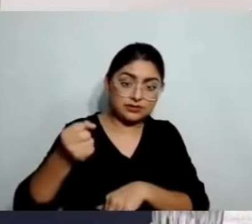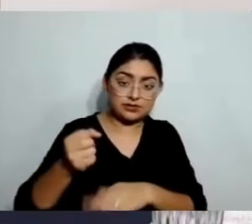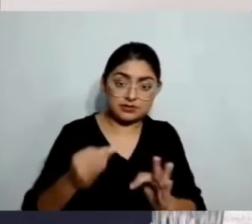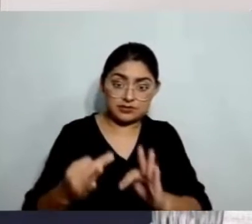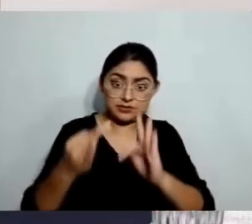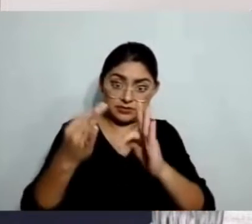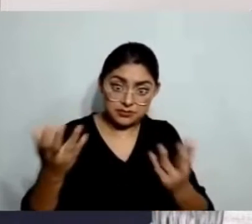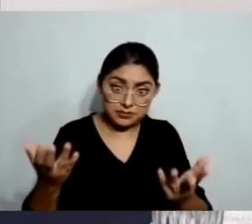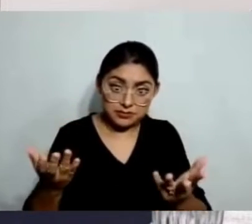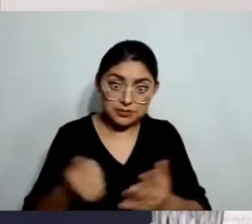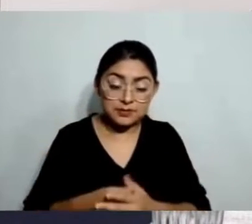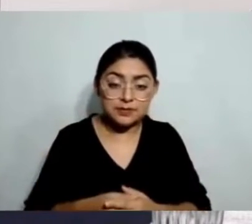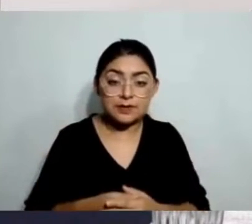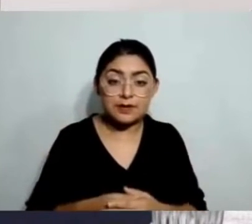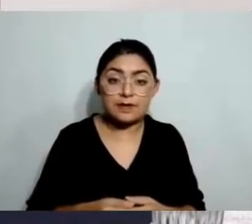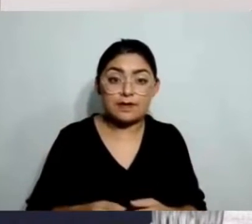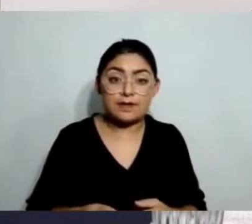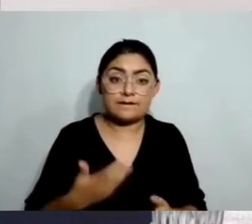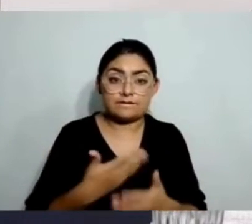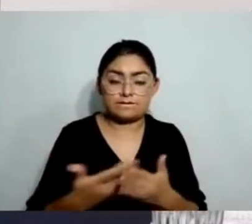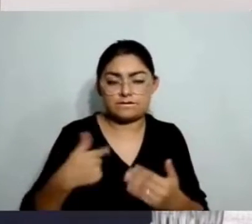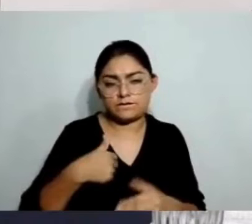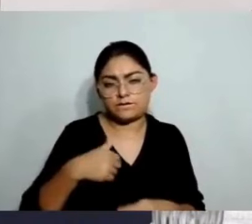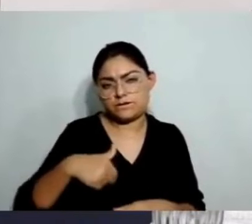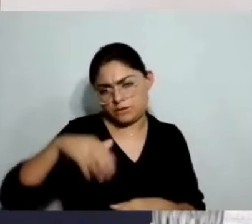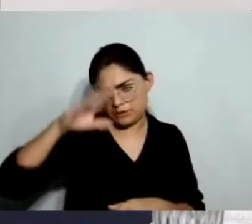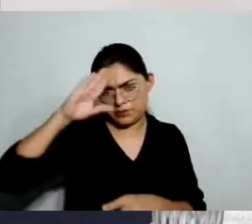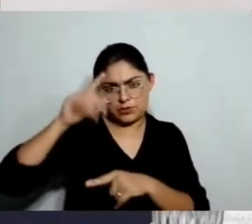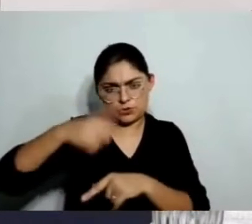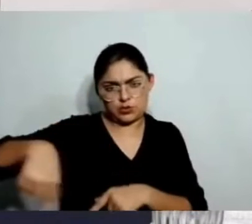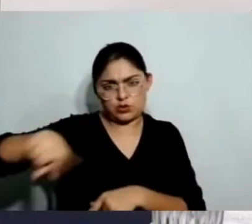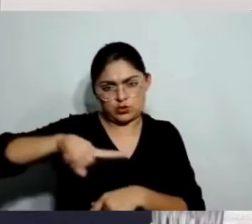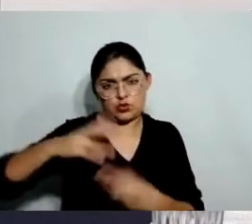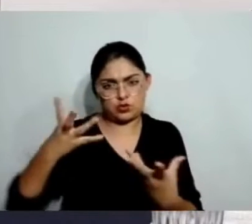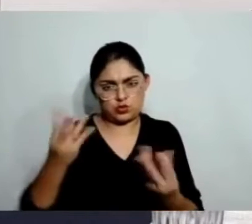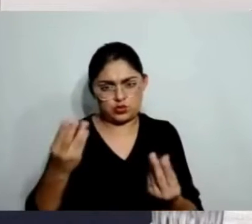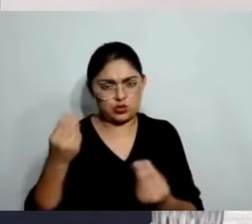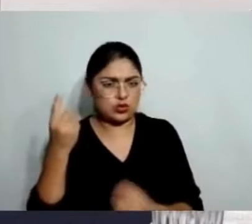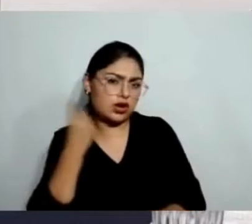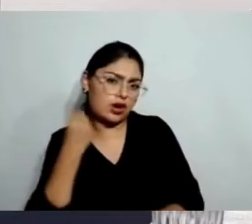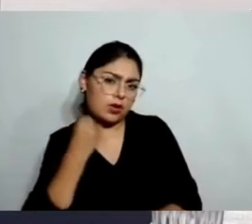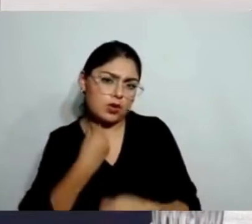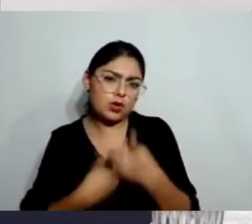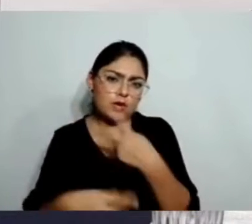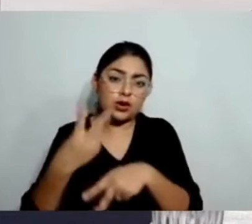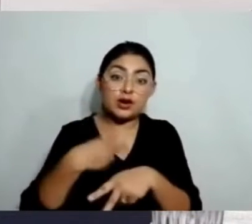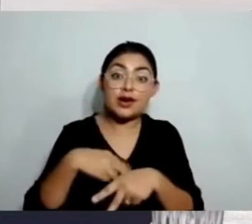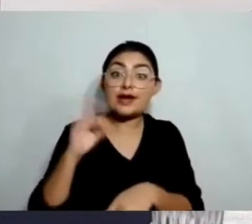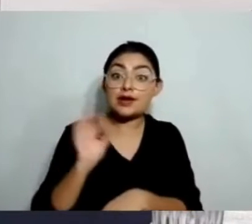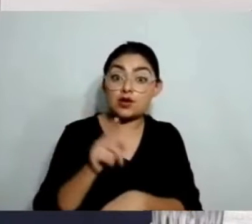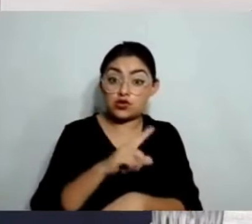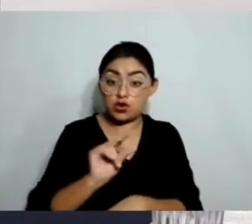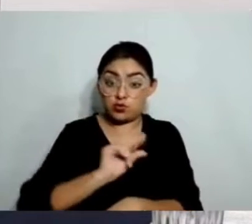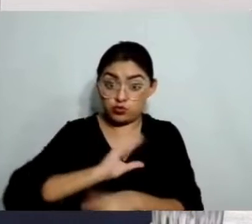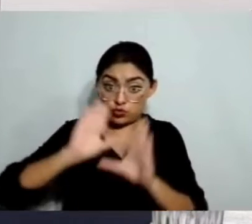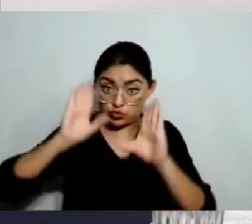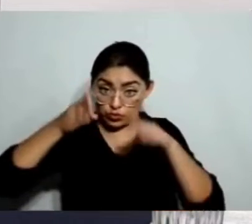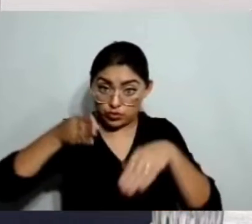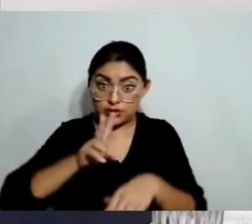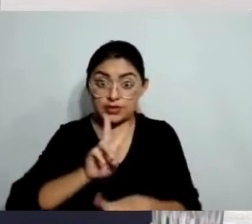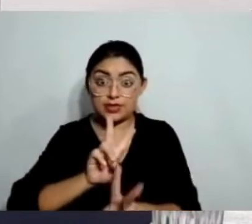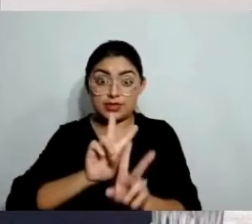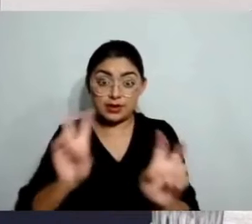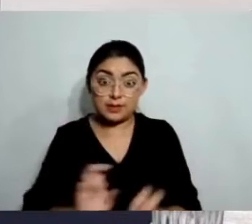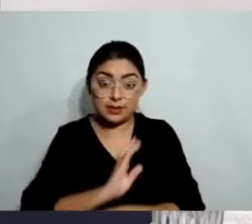aquí Me imagino hay muchos Defensores defensoras aunque nos dediquemos a la materia penal no siempre las tenemos claras